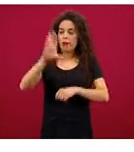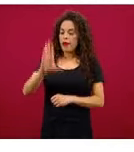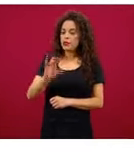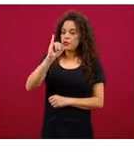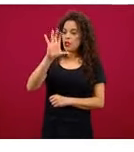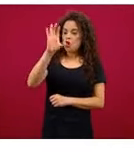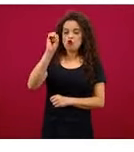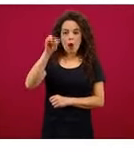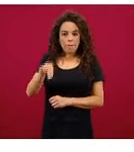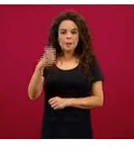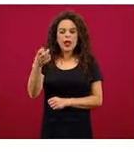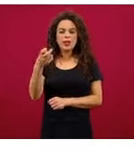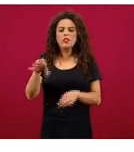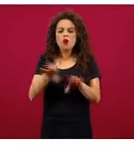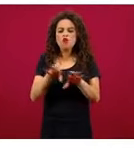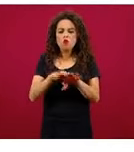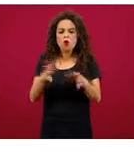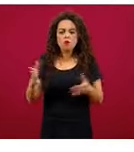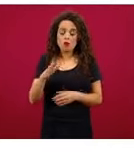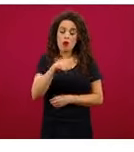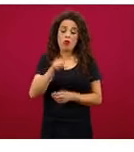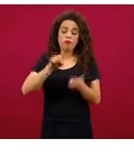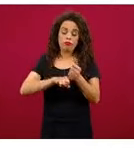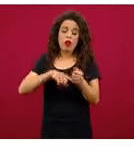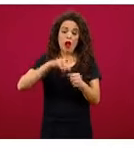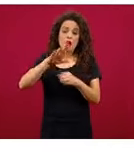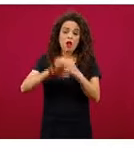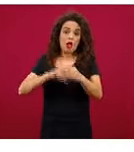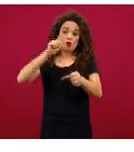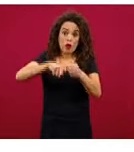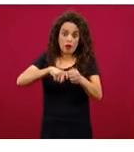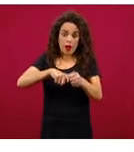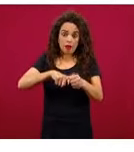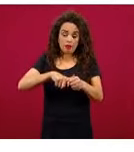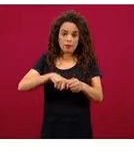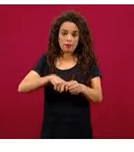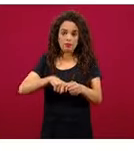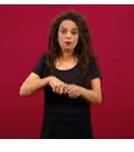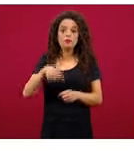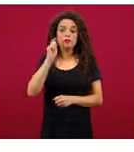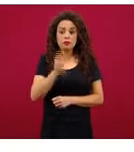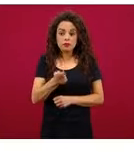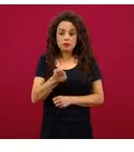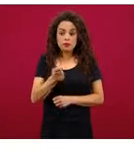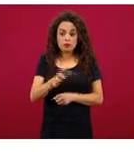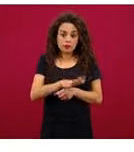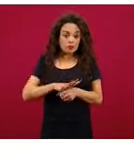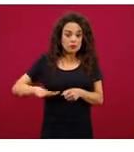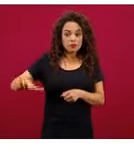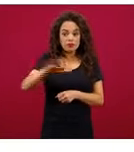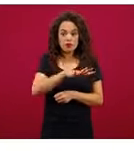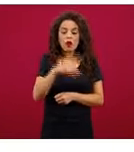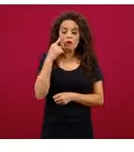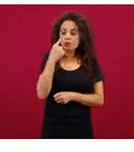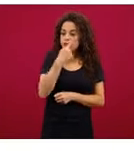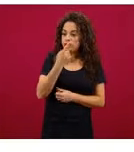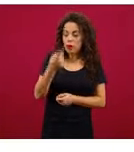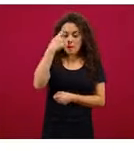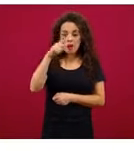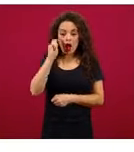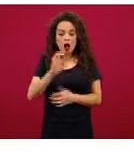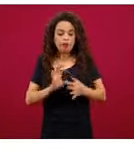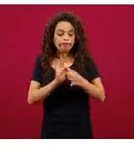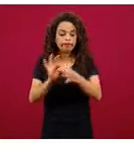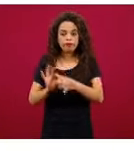Una coordinación nacional. Es necesaria desde el punto de vista rector, regulatorio, pero también para la